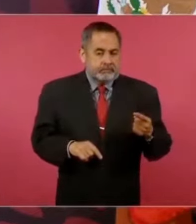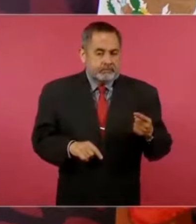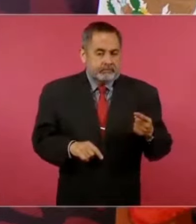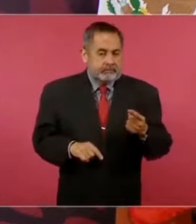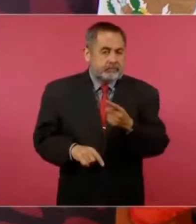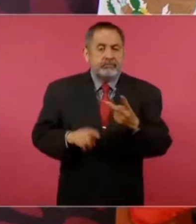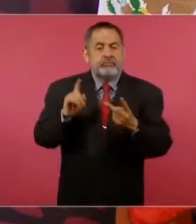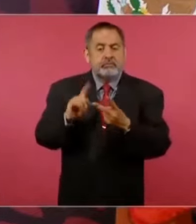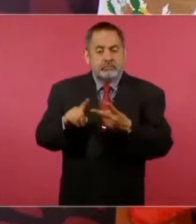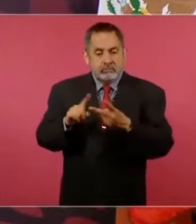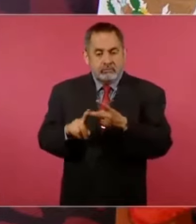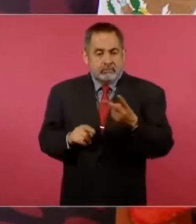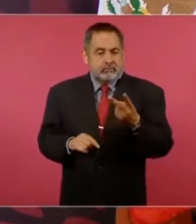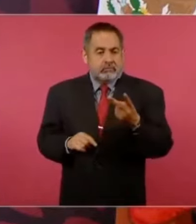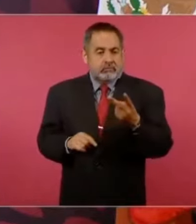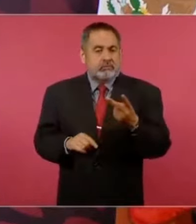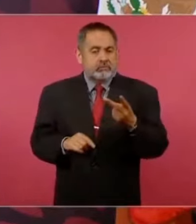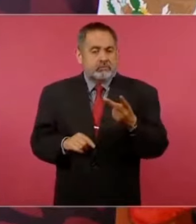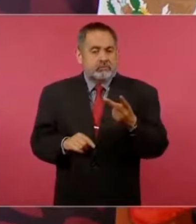La otra característica